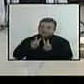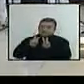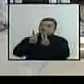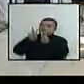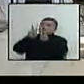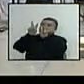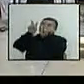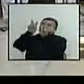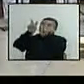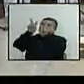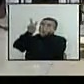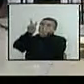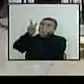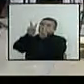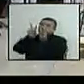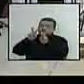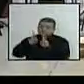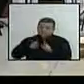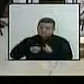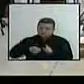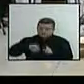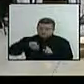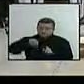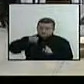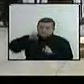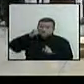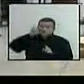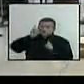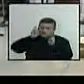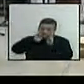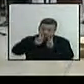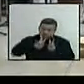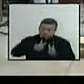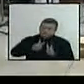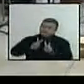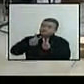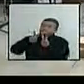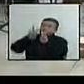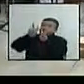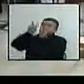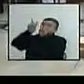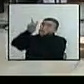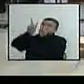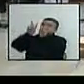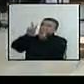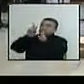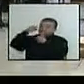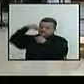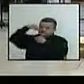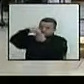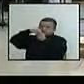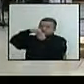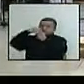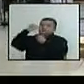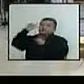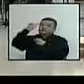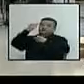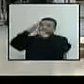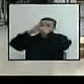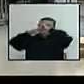levanto mis ojos, a ti que habitas en el